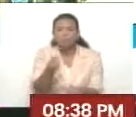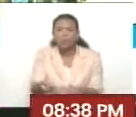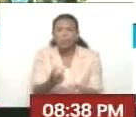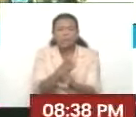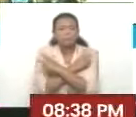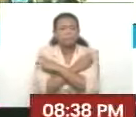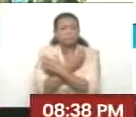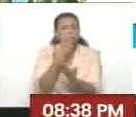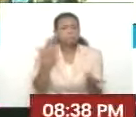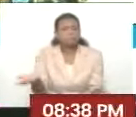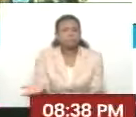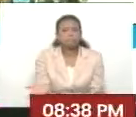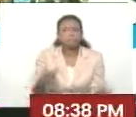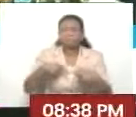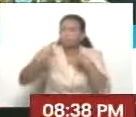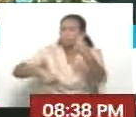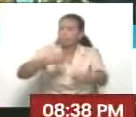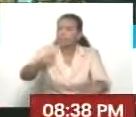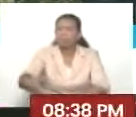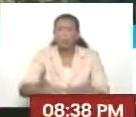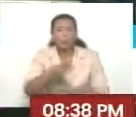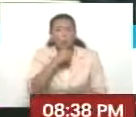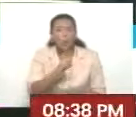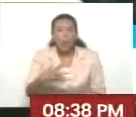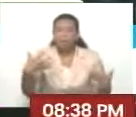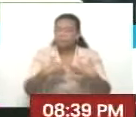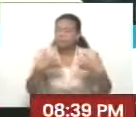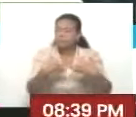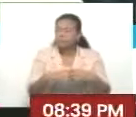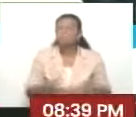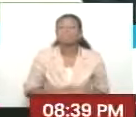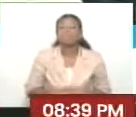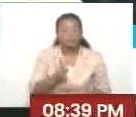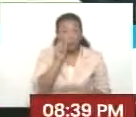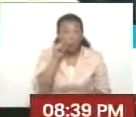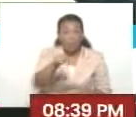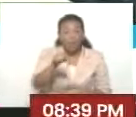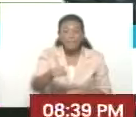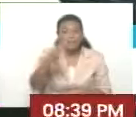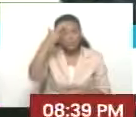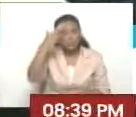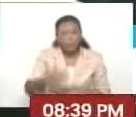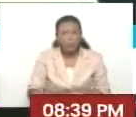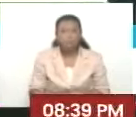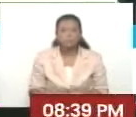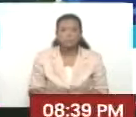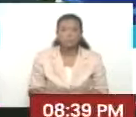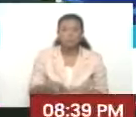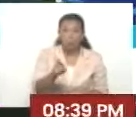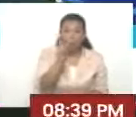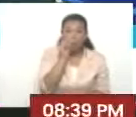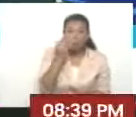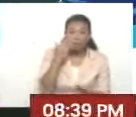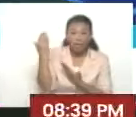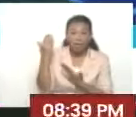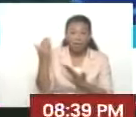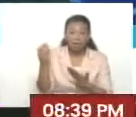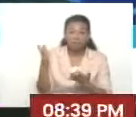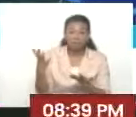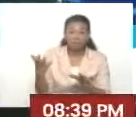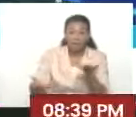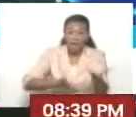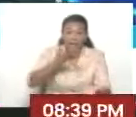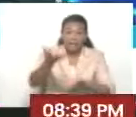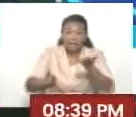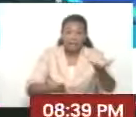quedaban hediondos durante mucho tiempo por todos los conflictos. Estos veteranos quemaron sus uniformes. Mira, aquí está la quema, lo que yo dije